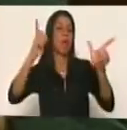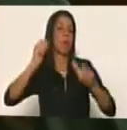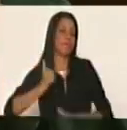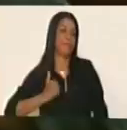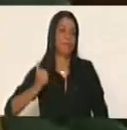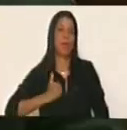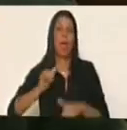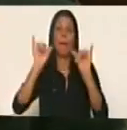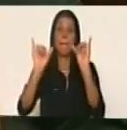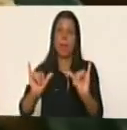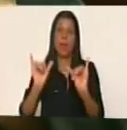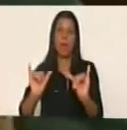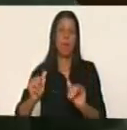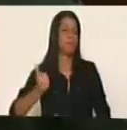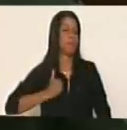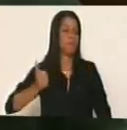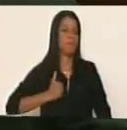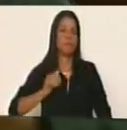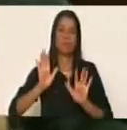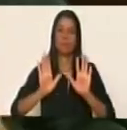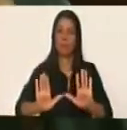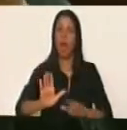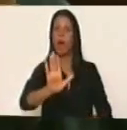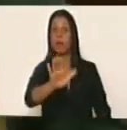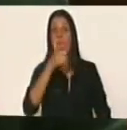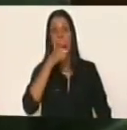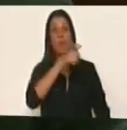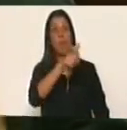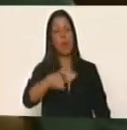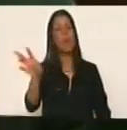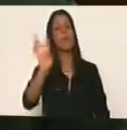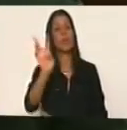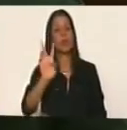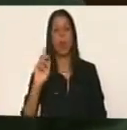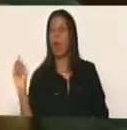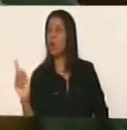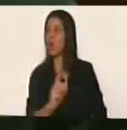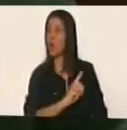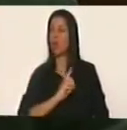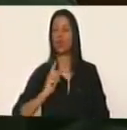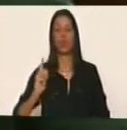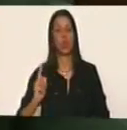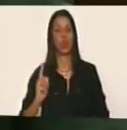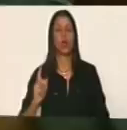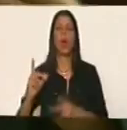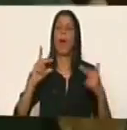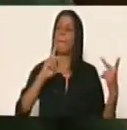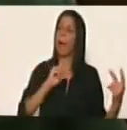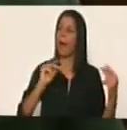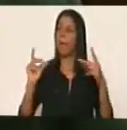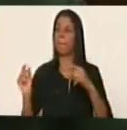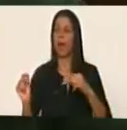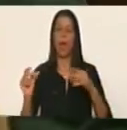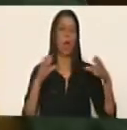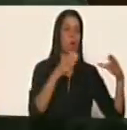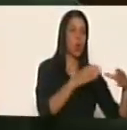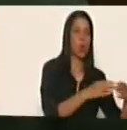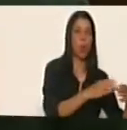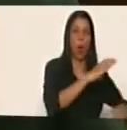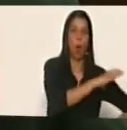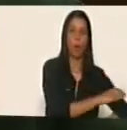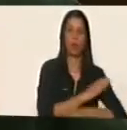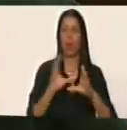sea de manera independiente que logremos nosotros dirimir entre los venezolanos las